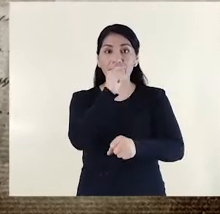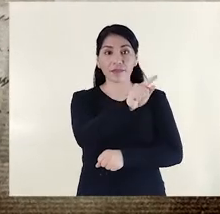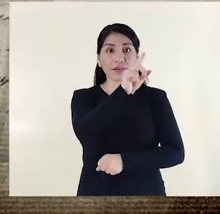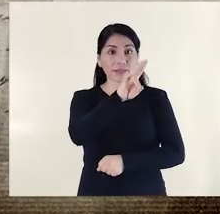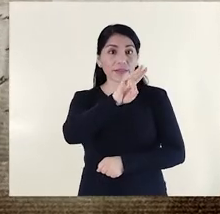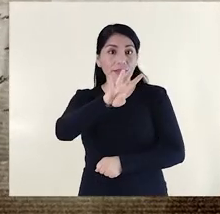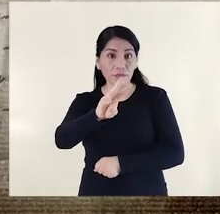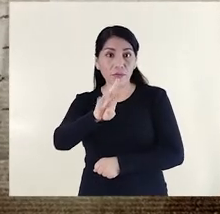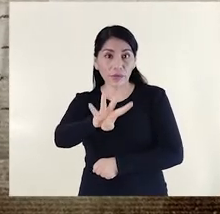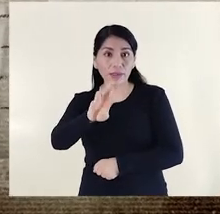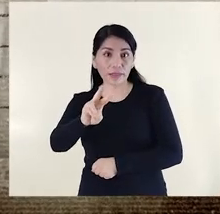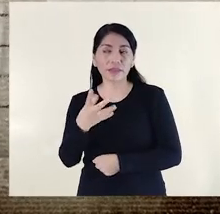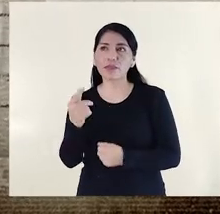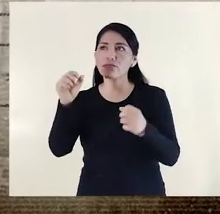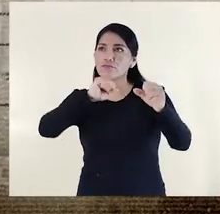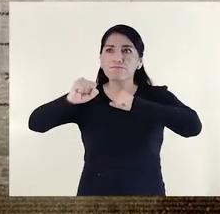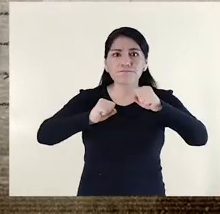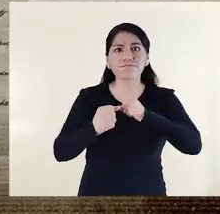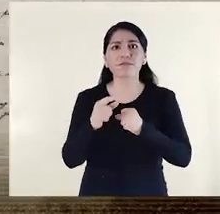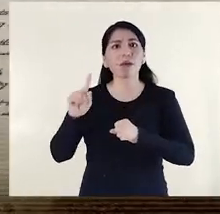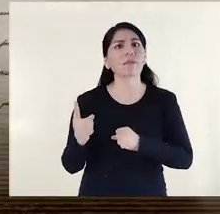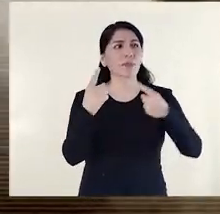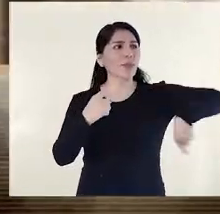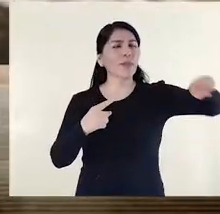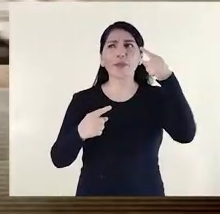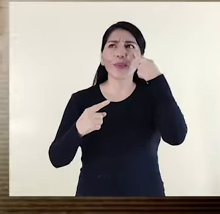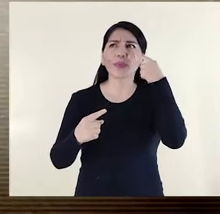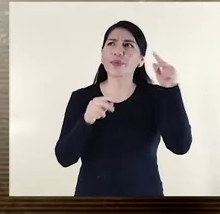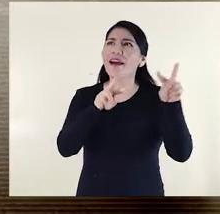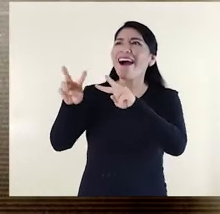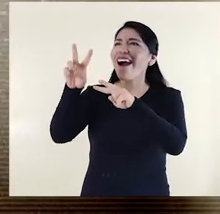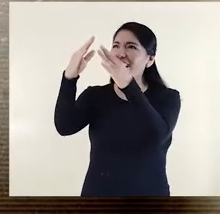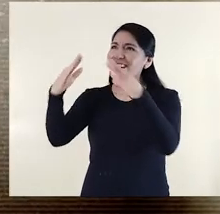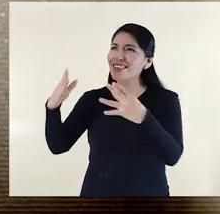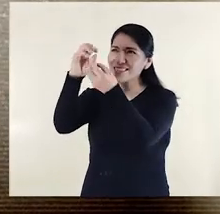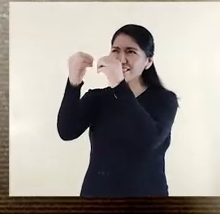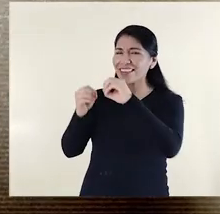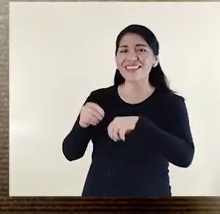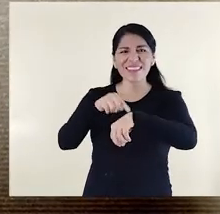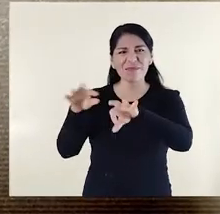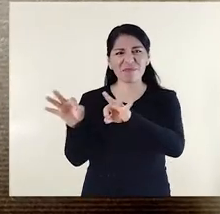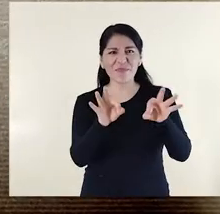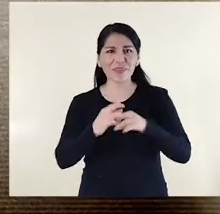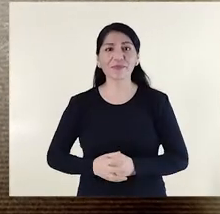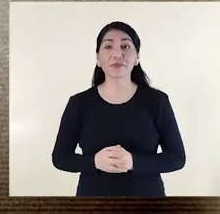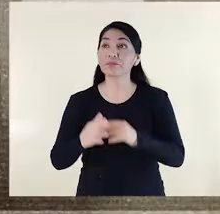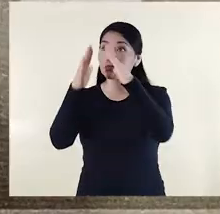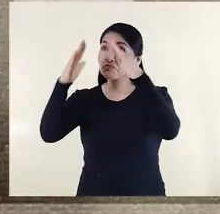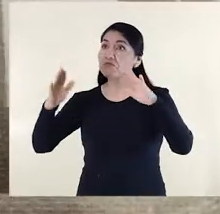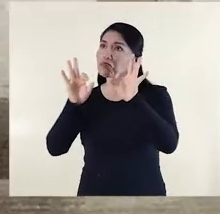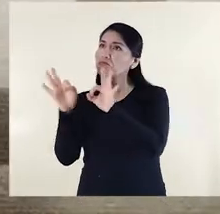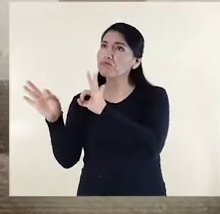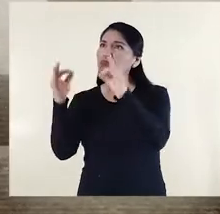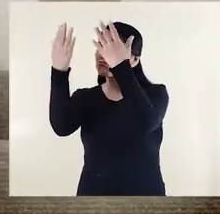de 1746, porque la primera noticia que se tiene de ella es una remodelación a mediados de ese siglo. Si bien la